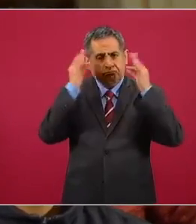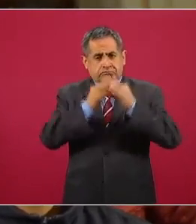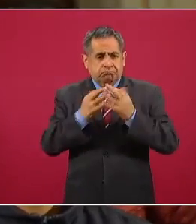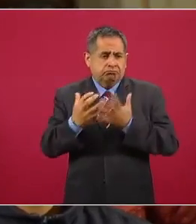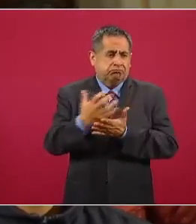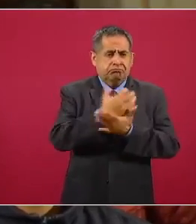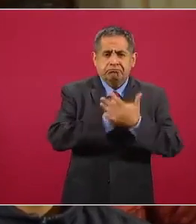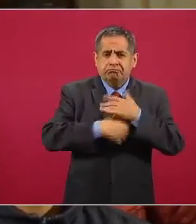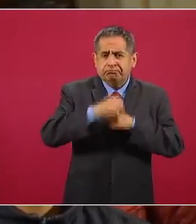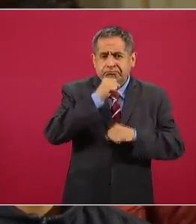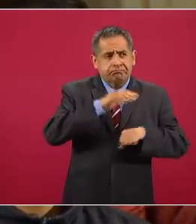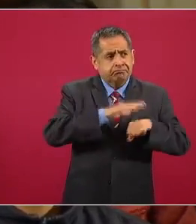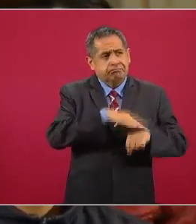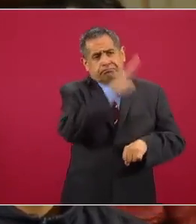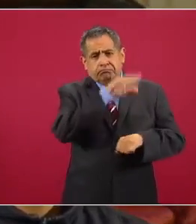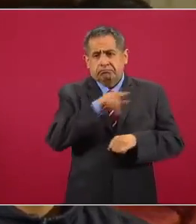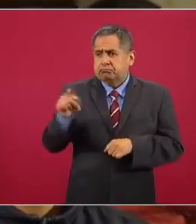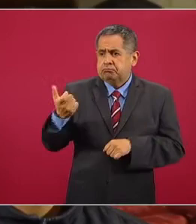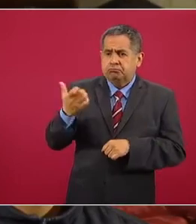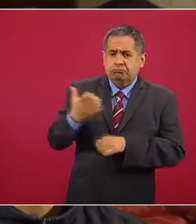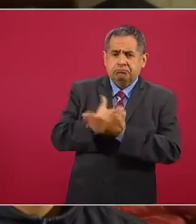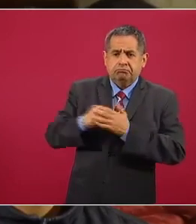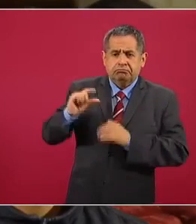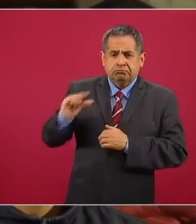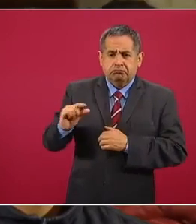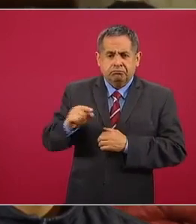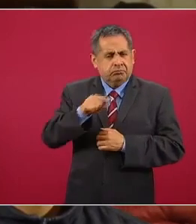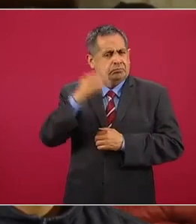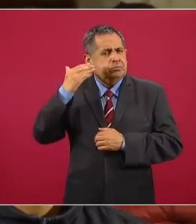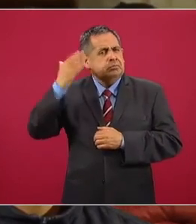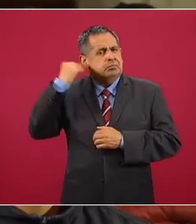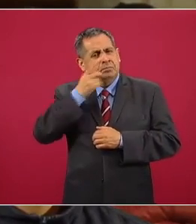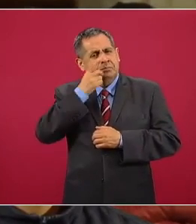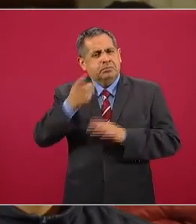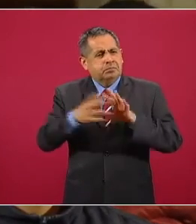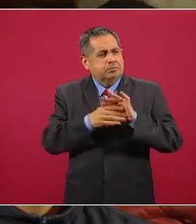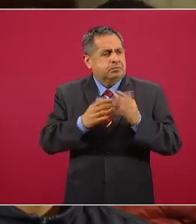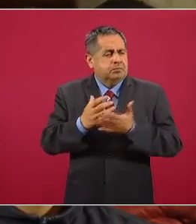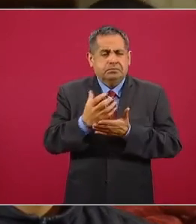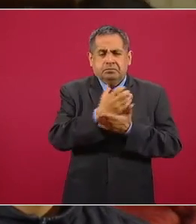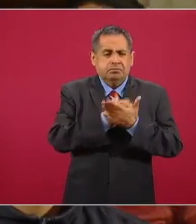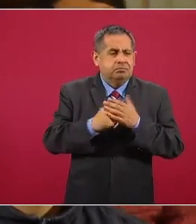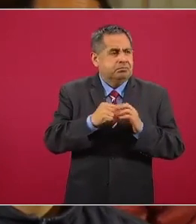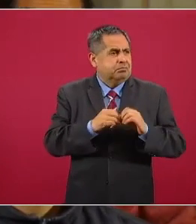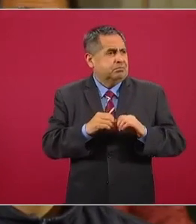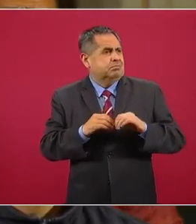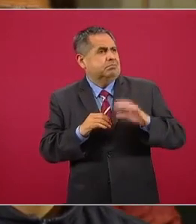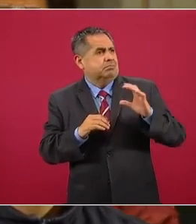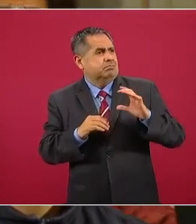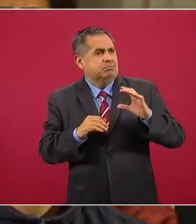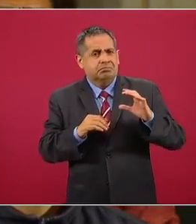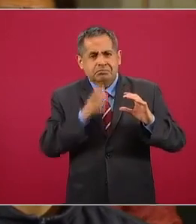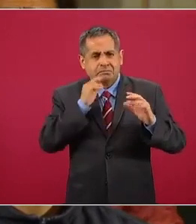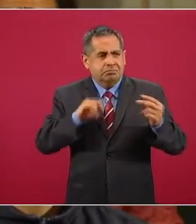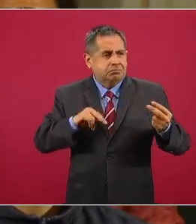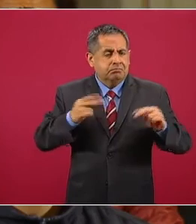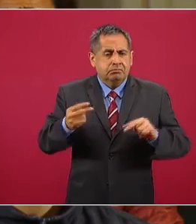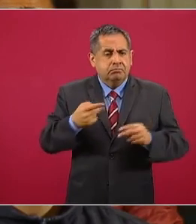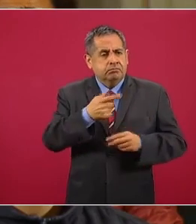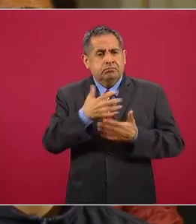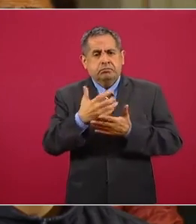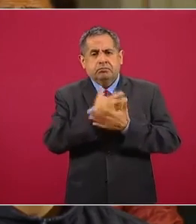más que usted. Usted ya había dicho aquí en esta conferencia que ningún servidor público podría ganar más que usted y ellos ganan alrededor